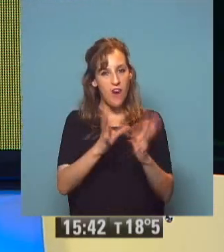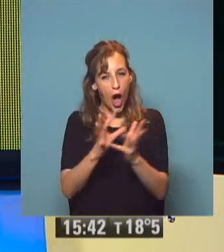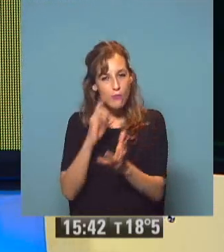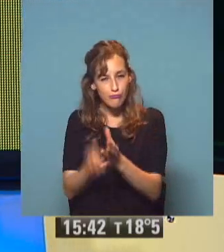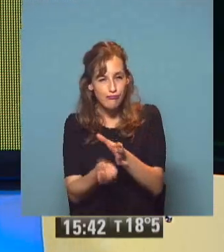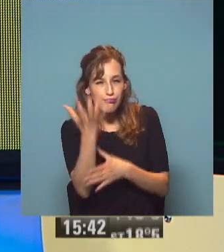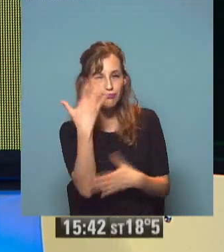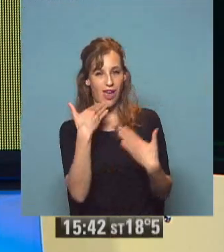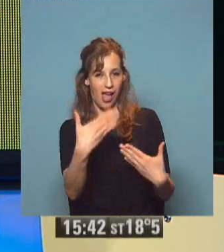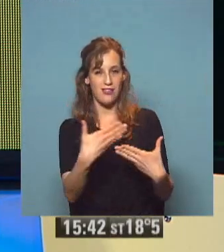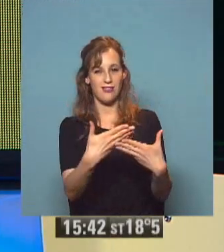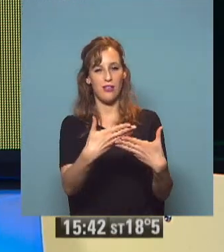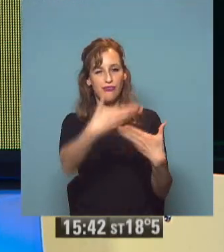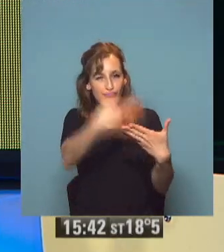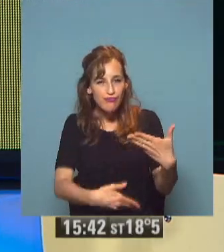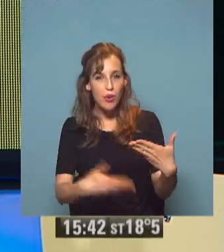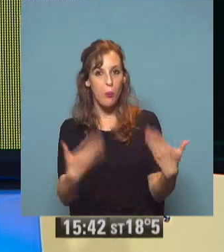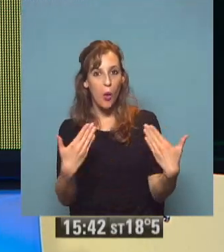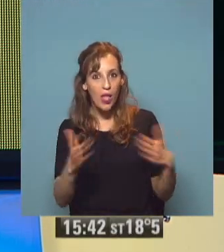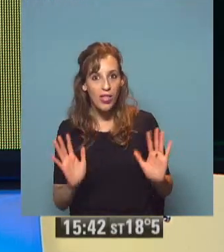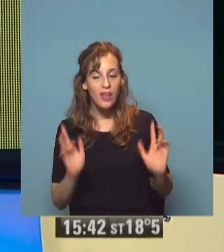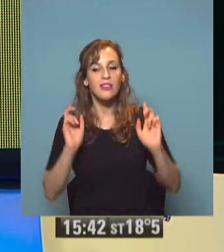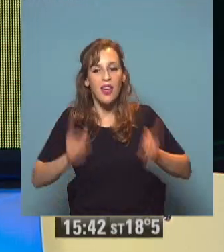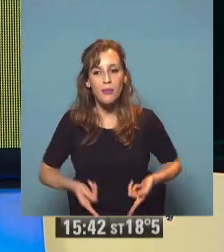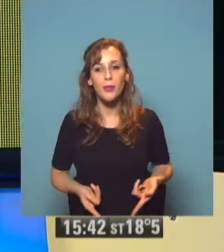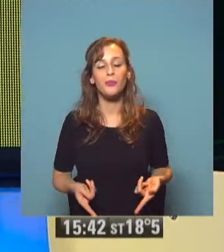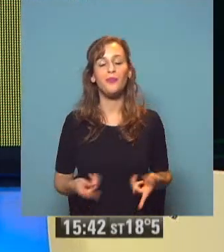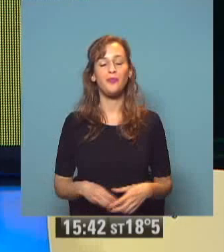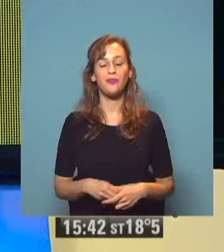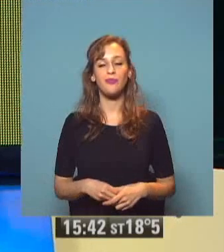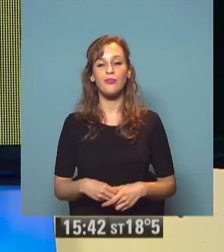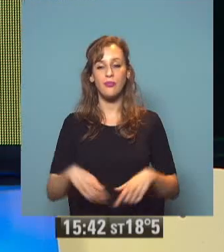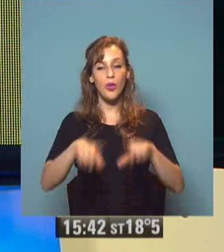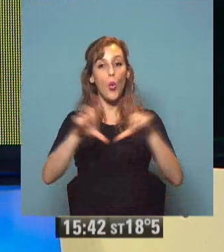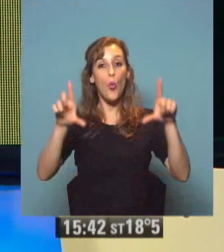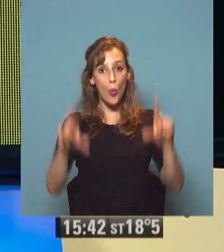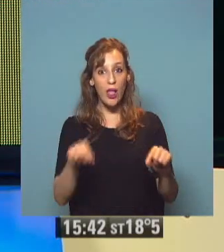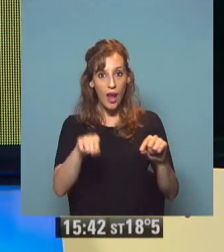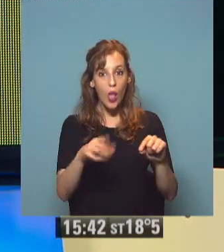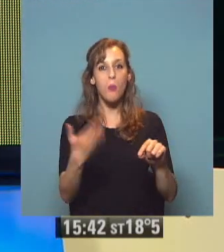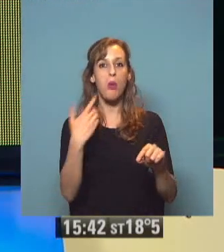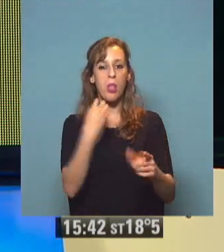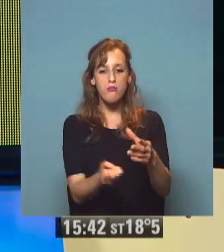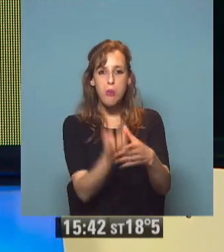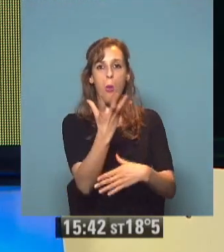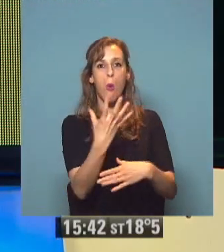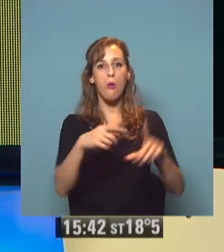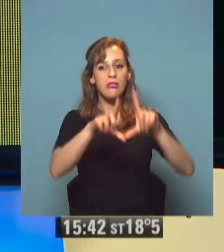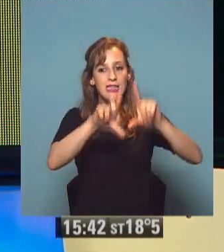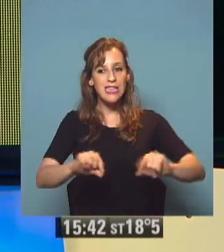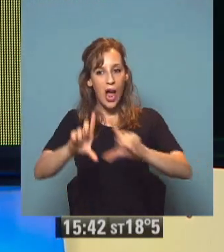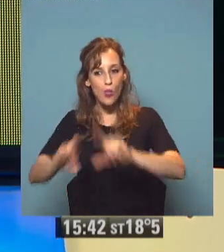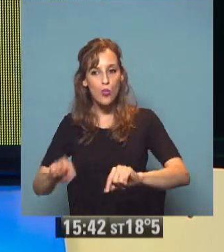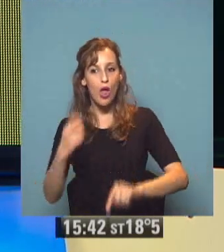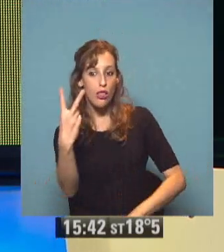Y armamos y dijimos que podían con un cuadrado de papel armar dos triángulos o cuatro cuadrados. O fíjense